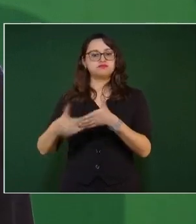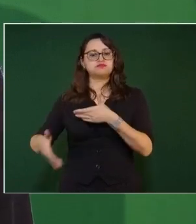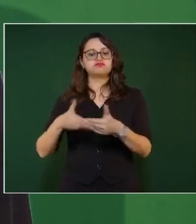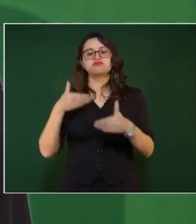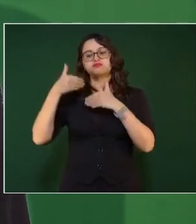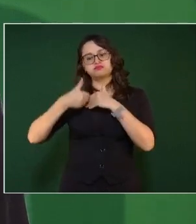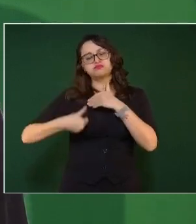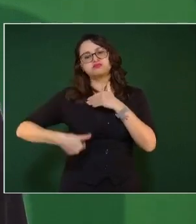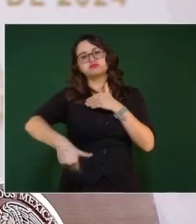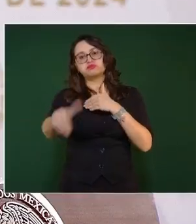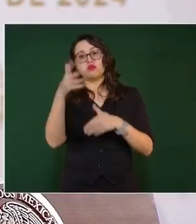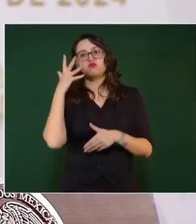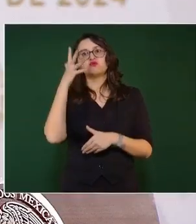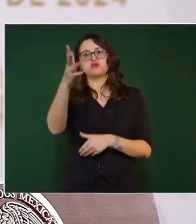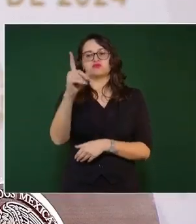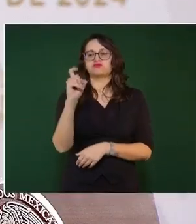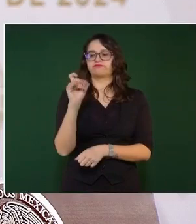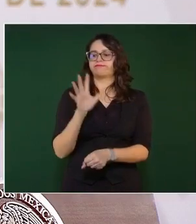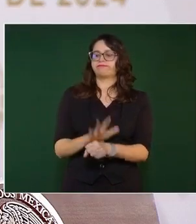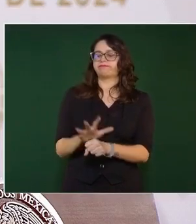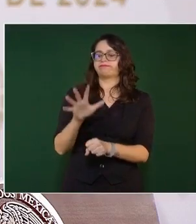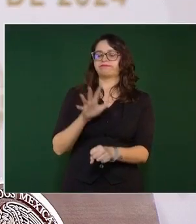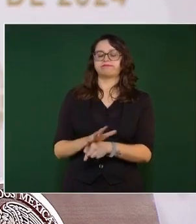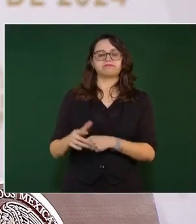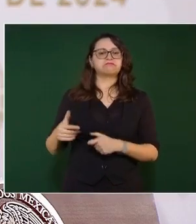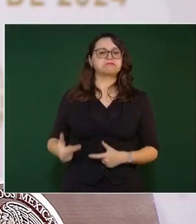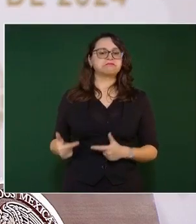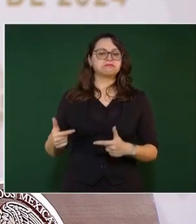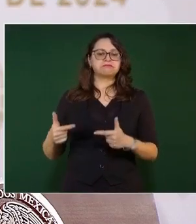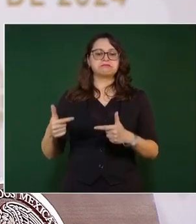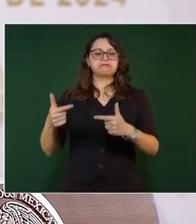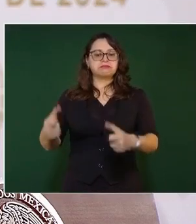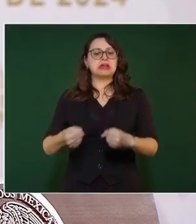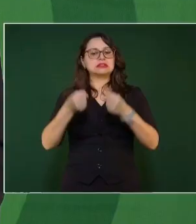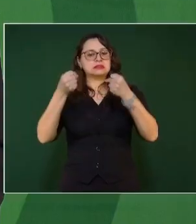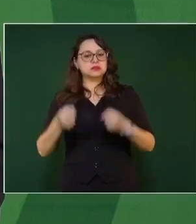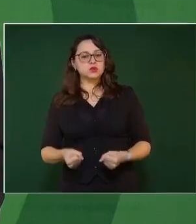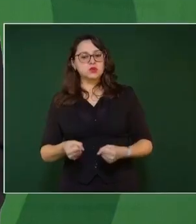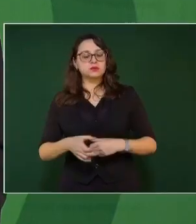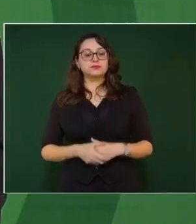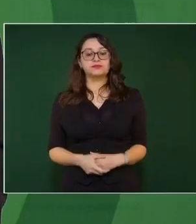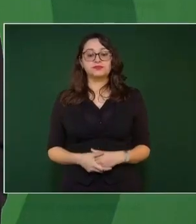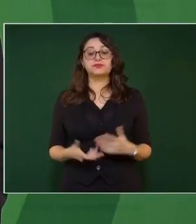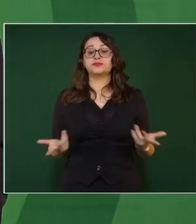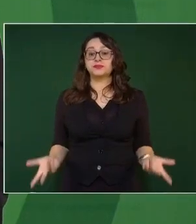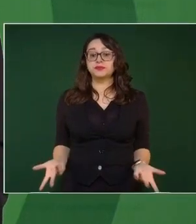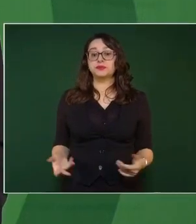futuro hídrico de Querétaro para las próximas generaciones. Muchas familias no